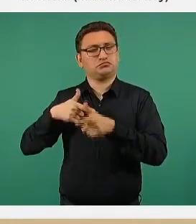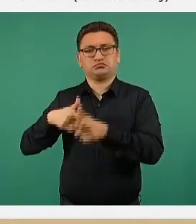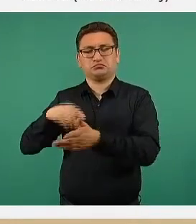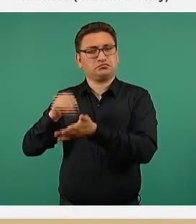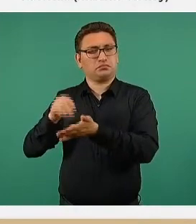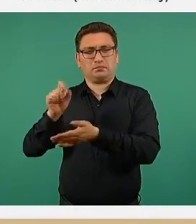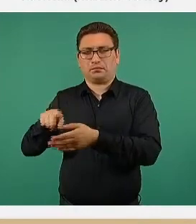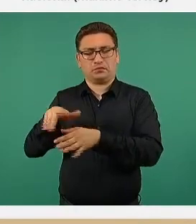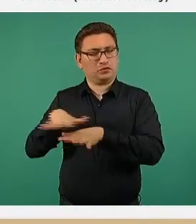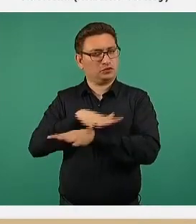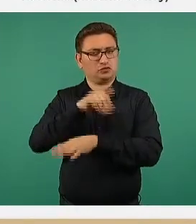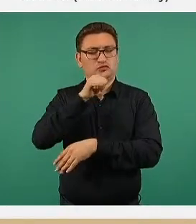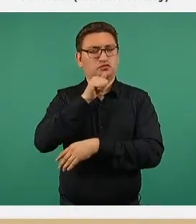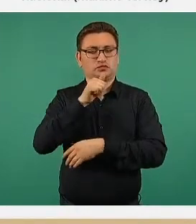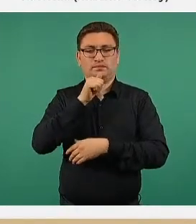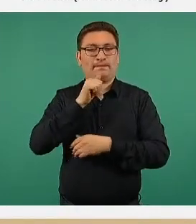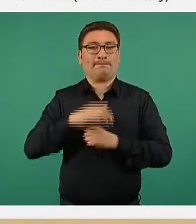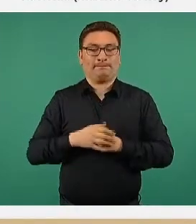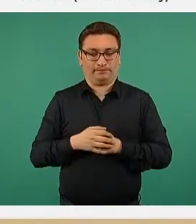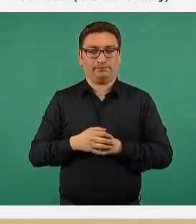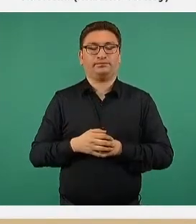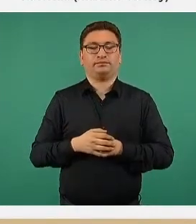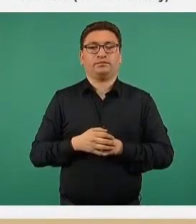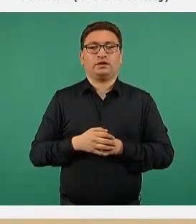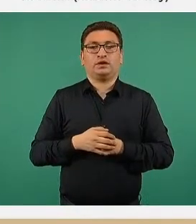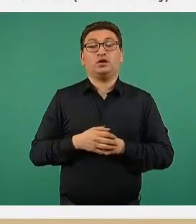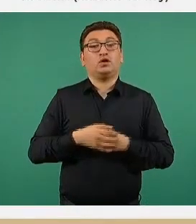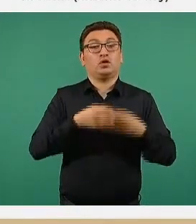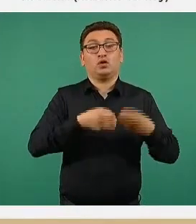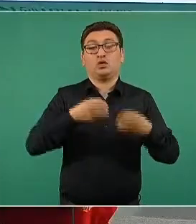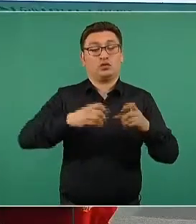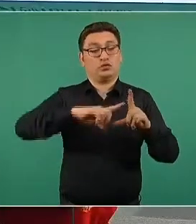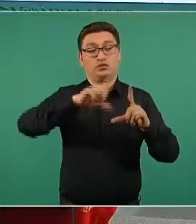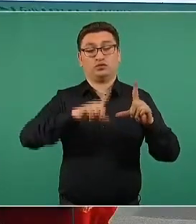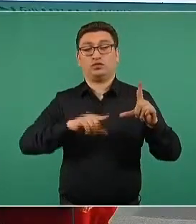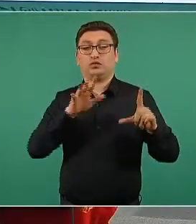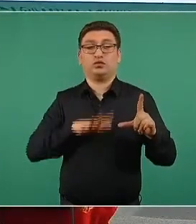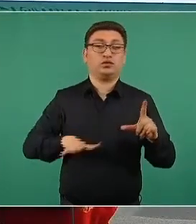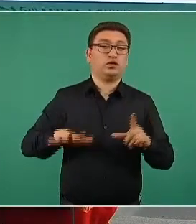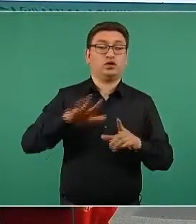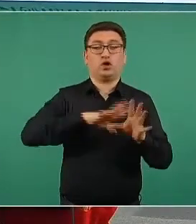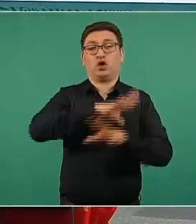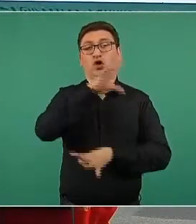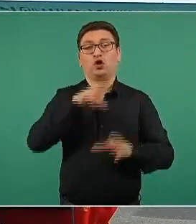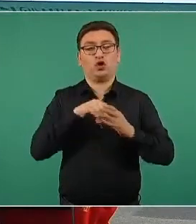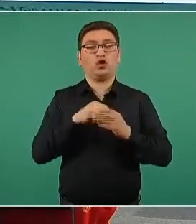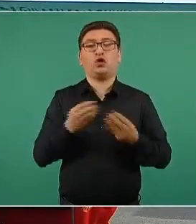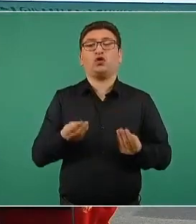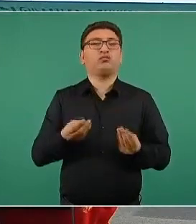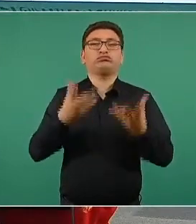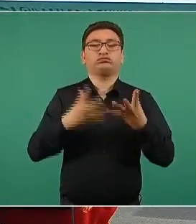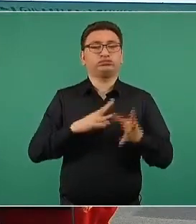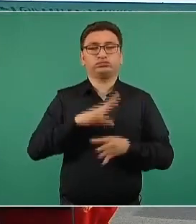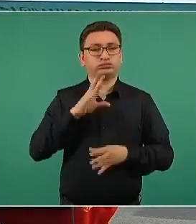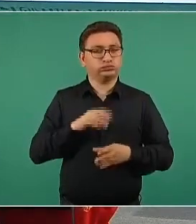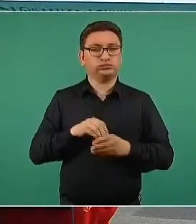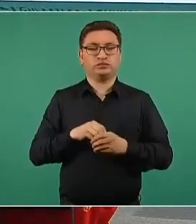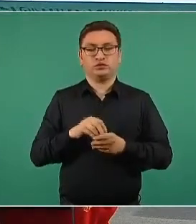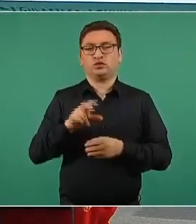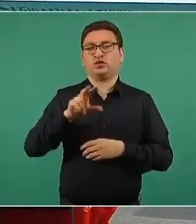respecto a la cifra anterior, y una reducción de ocupación nacional respecto al máximo presentado